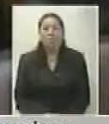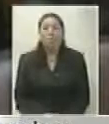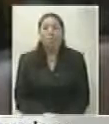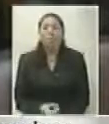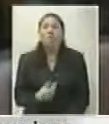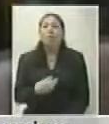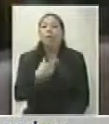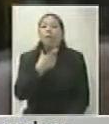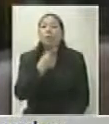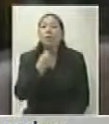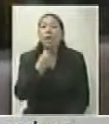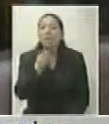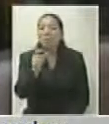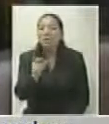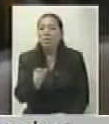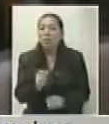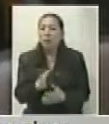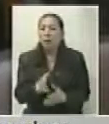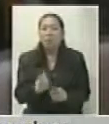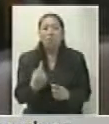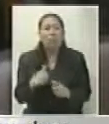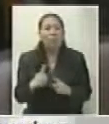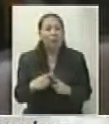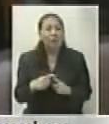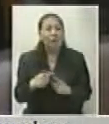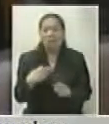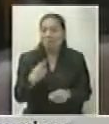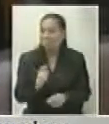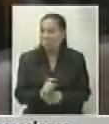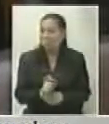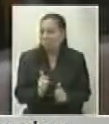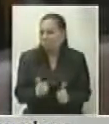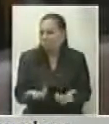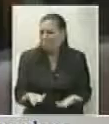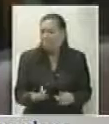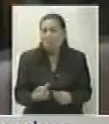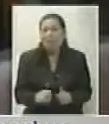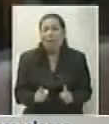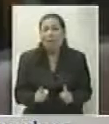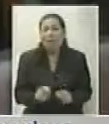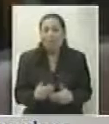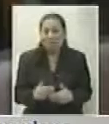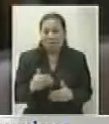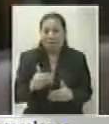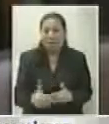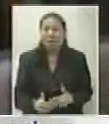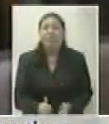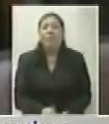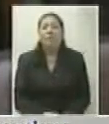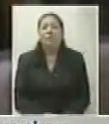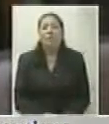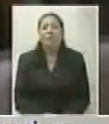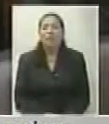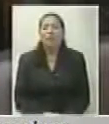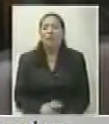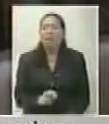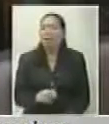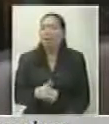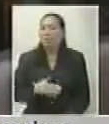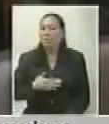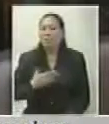nos gustaría que personas condenadas por terrorismo no puedan enseñar, está bien, pero eso rige para adelante. A eso me refiero. No